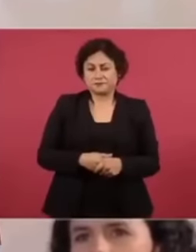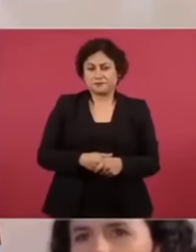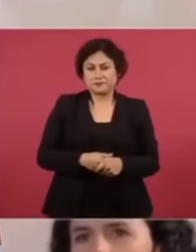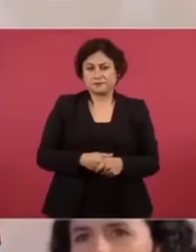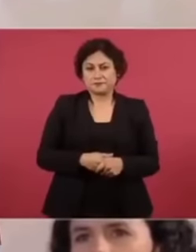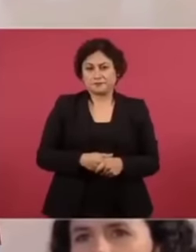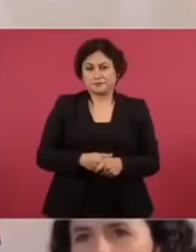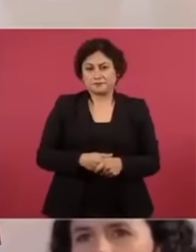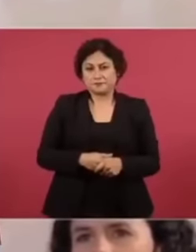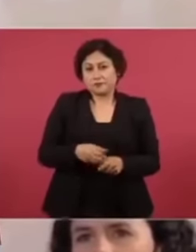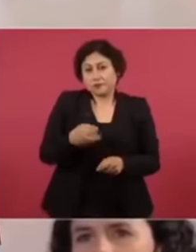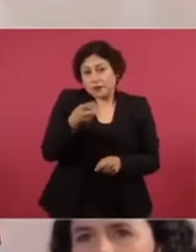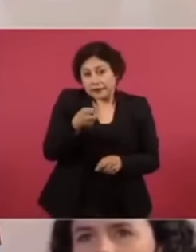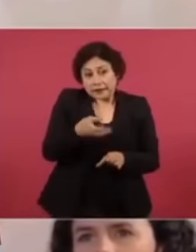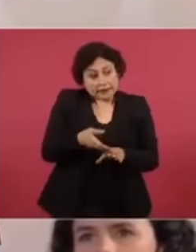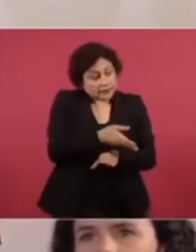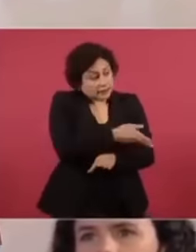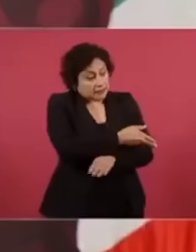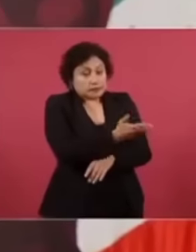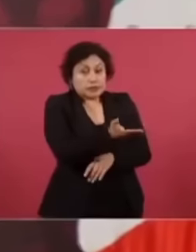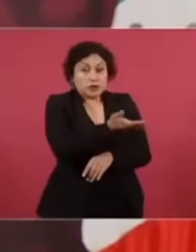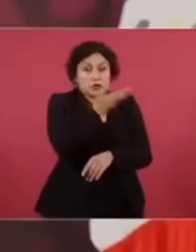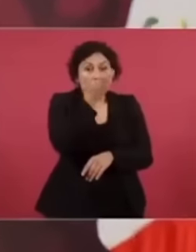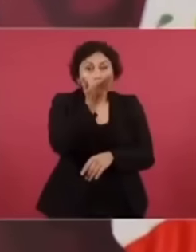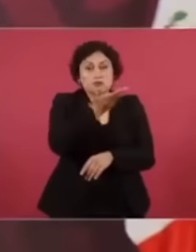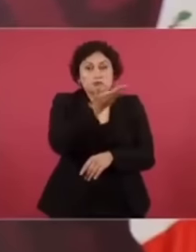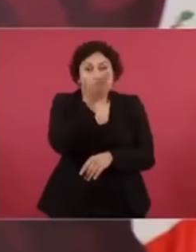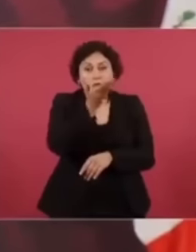se malacostumbraron